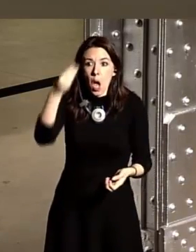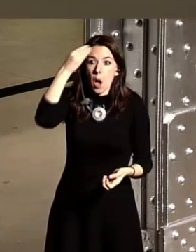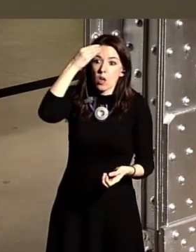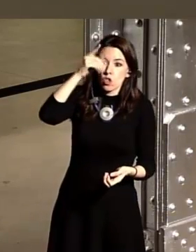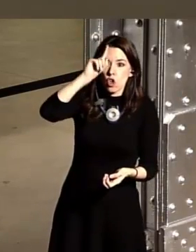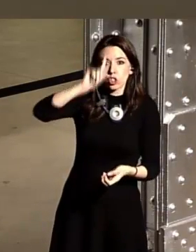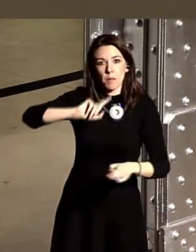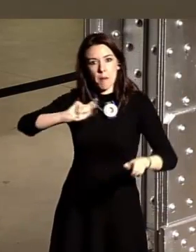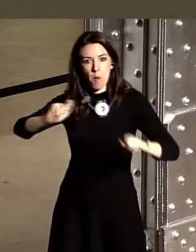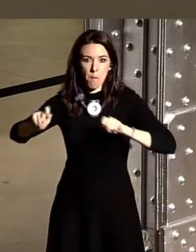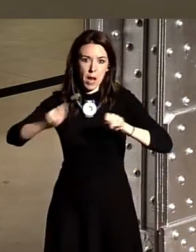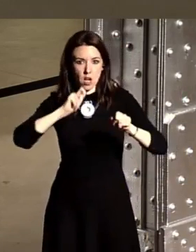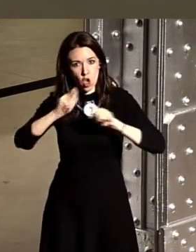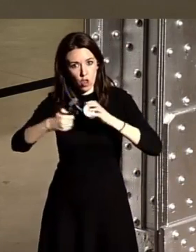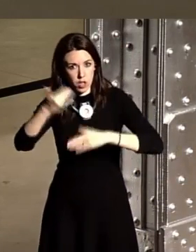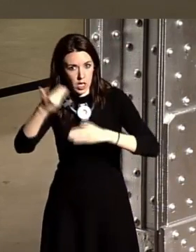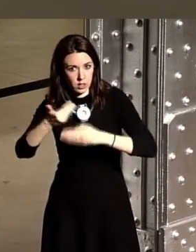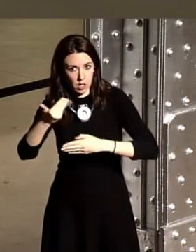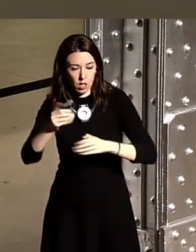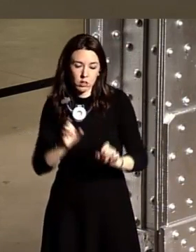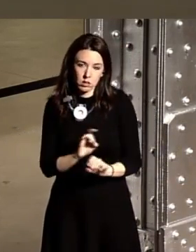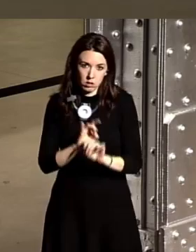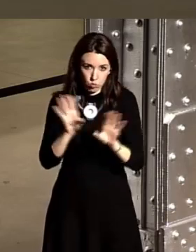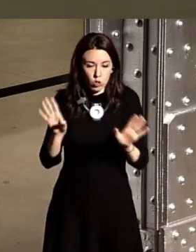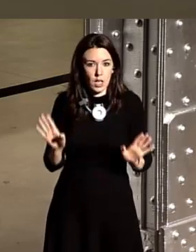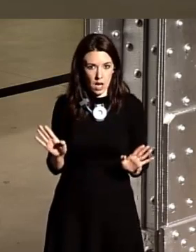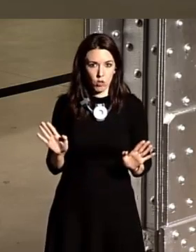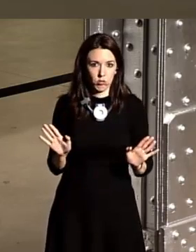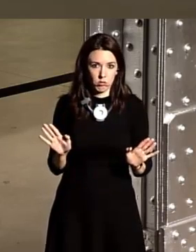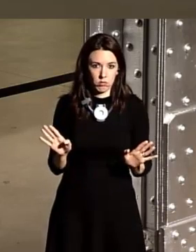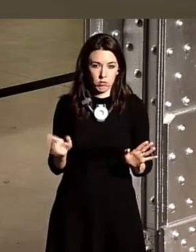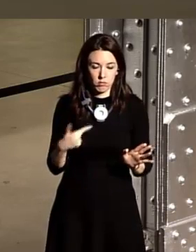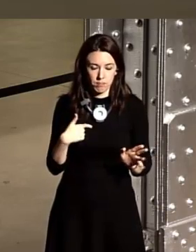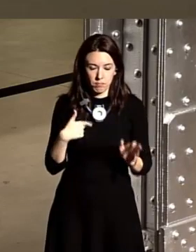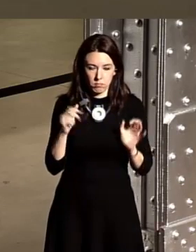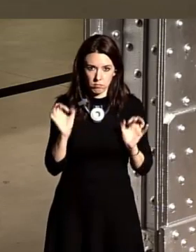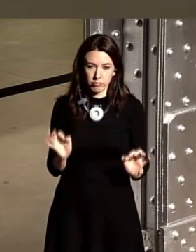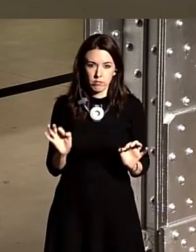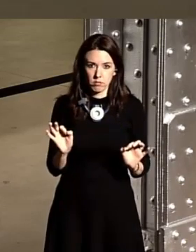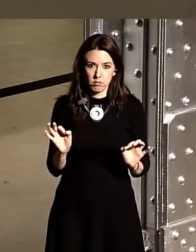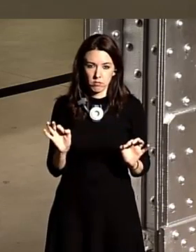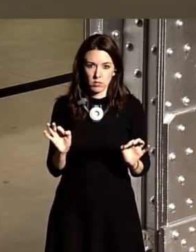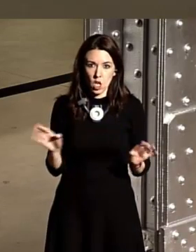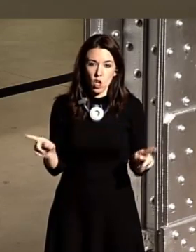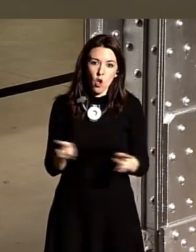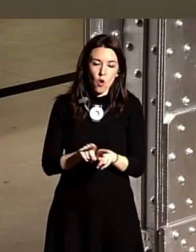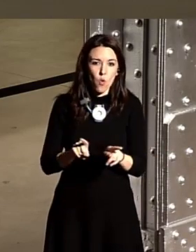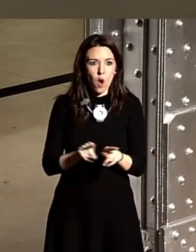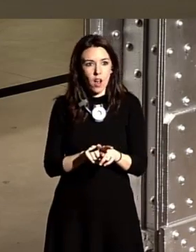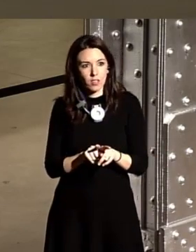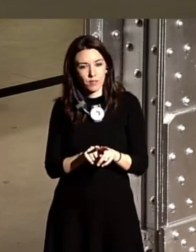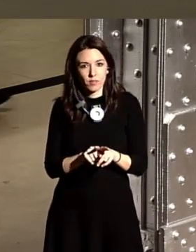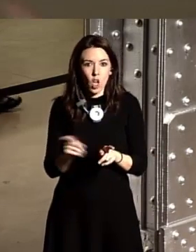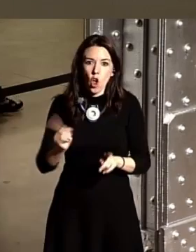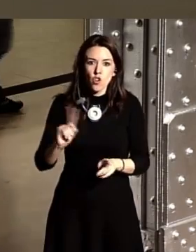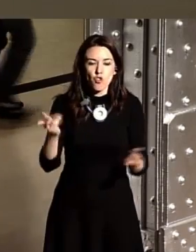era periodista, mientras era muy claro. Pero en este momento me di cuenta que no era como,